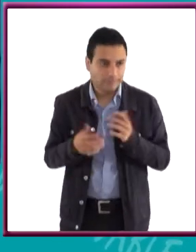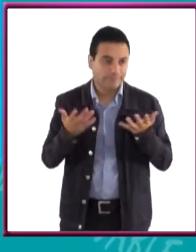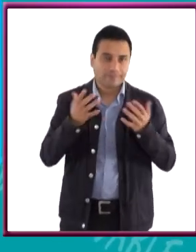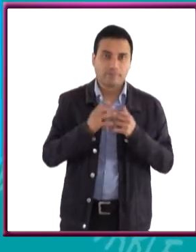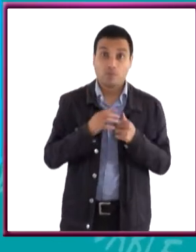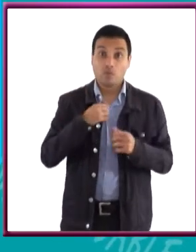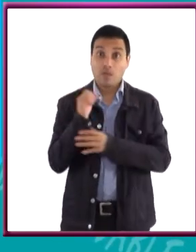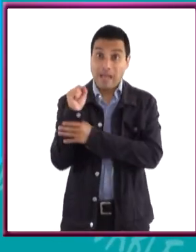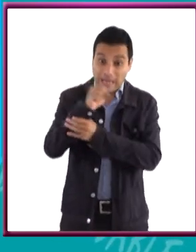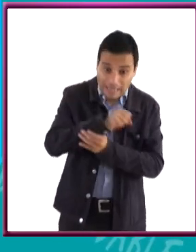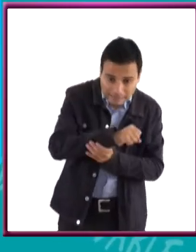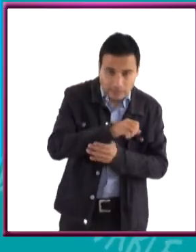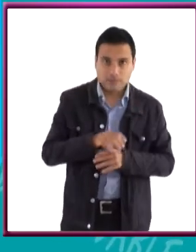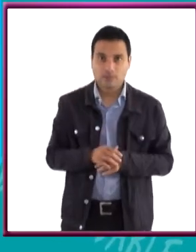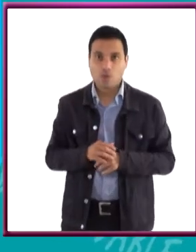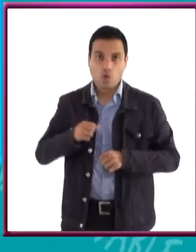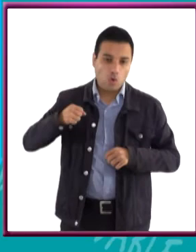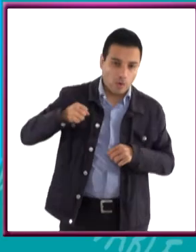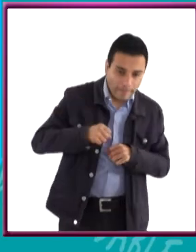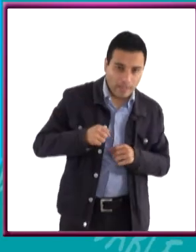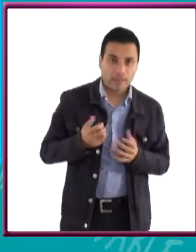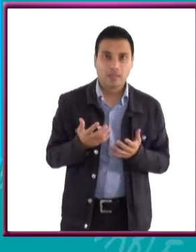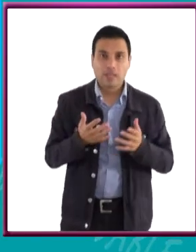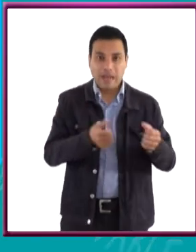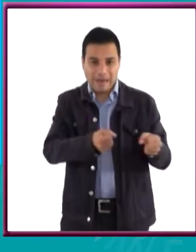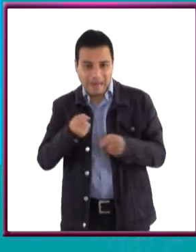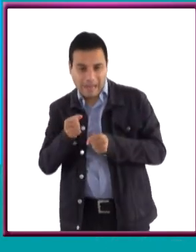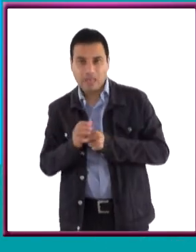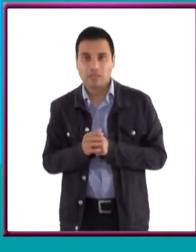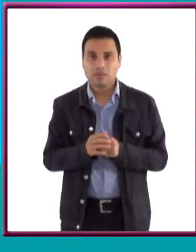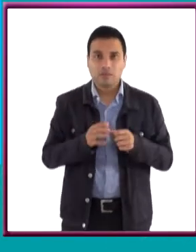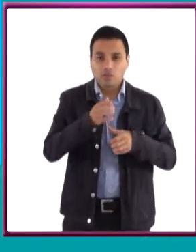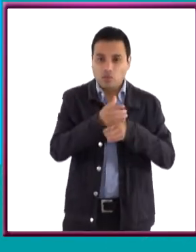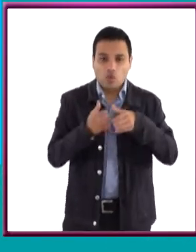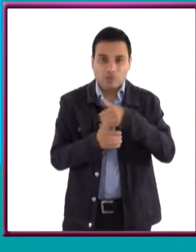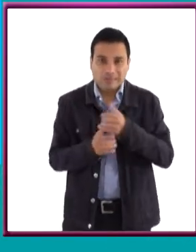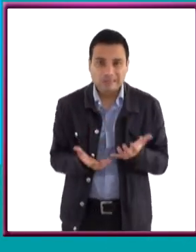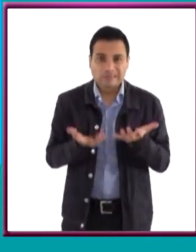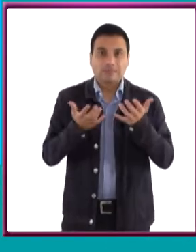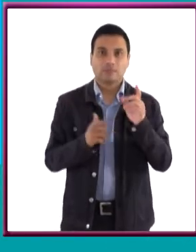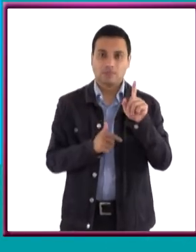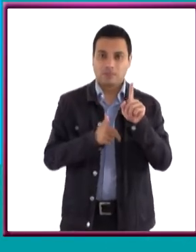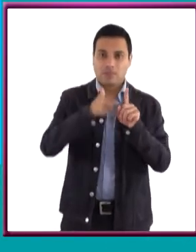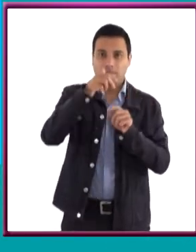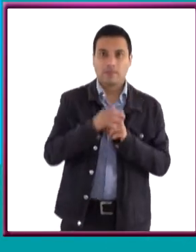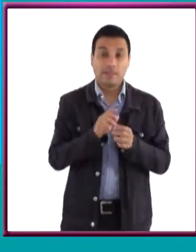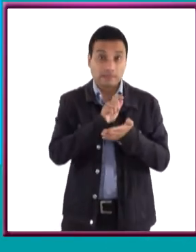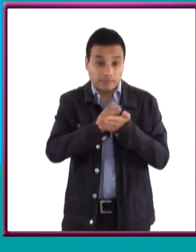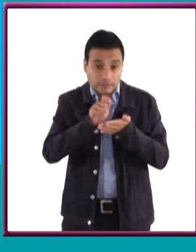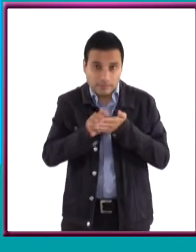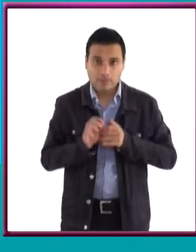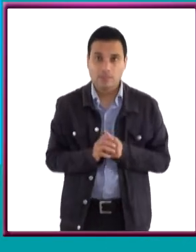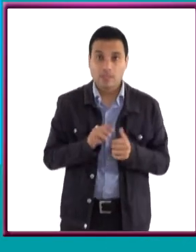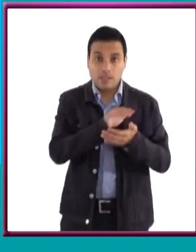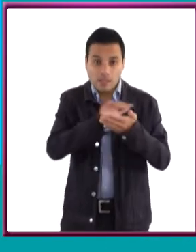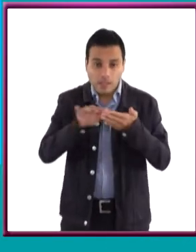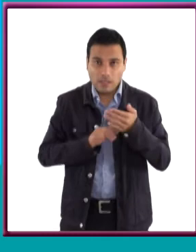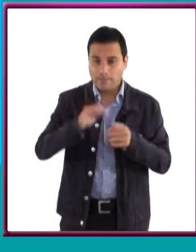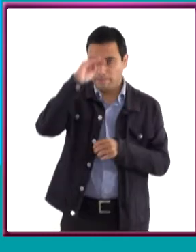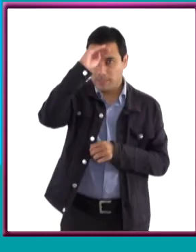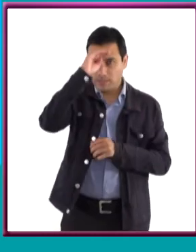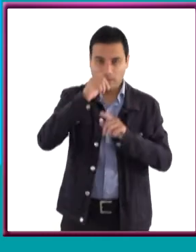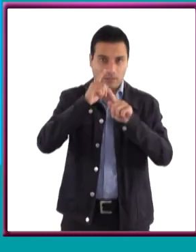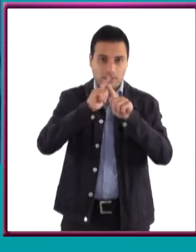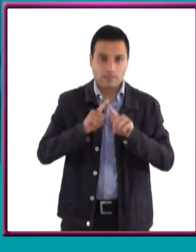ejemplo, agacharse, golpear, jalar, arrastrar, trepar, escribir, leer